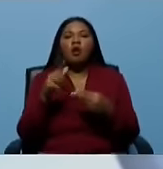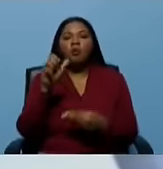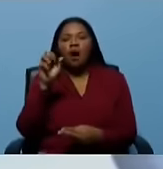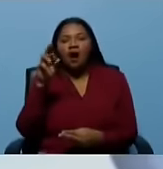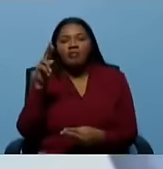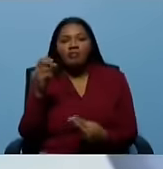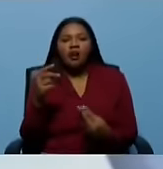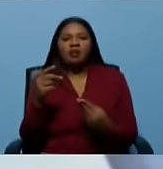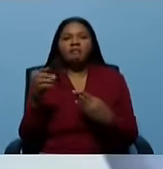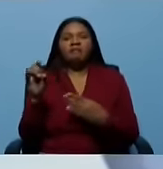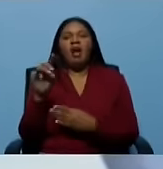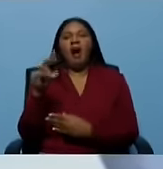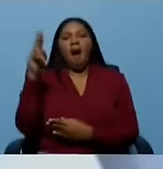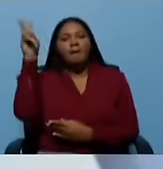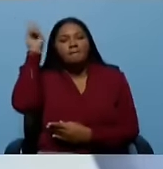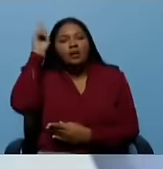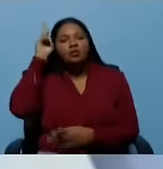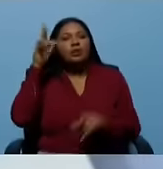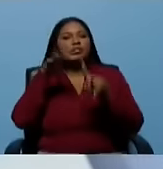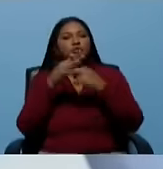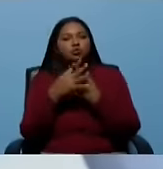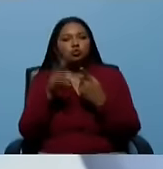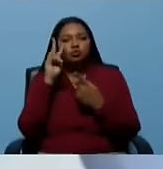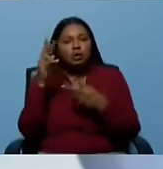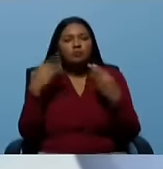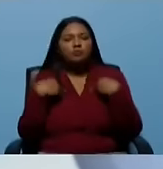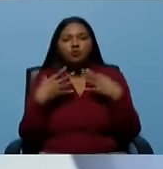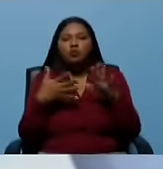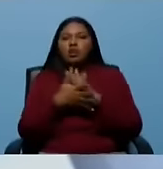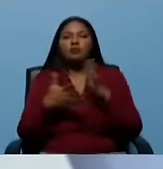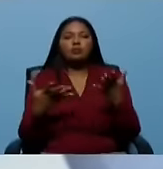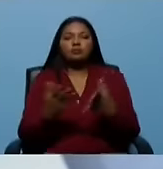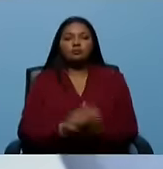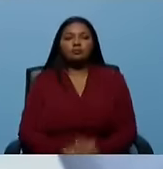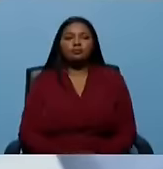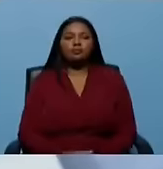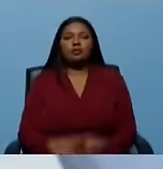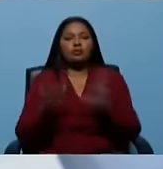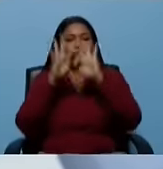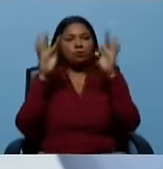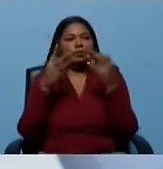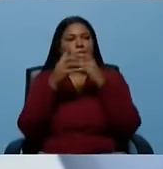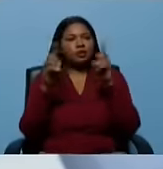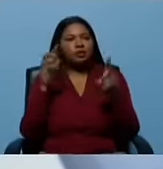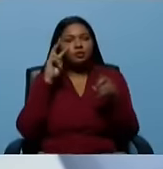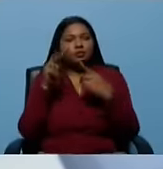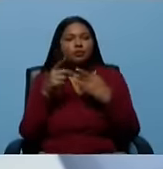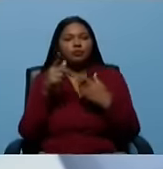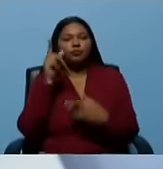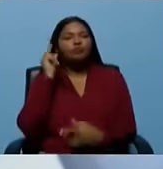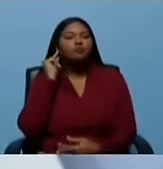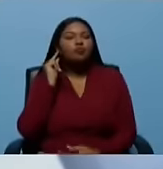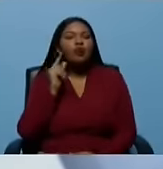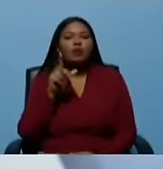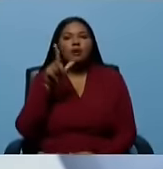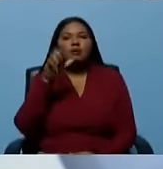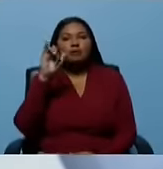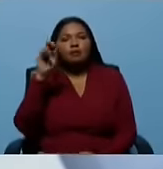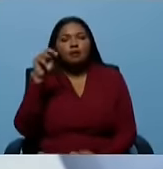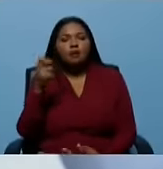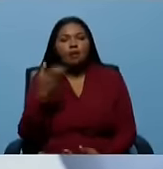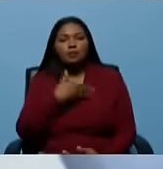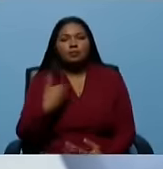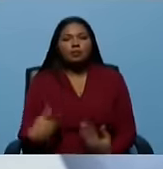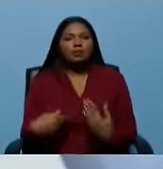gobierno gobierno de facto de Perú vaya usted a pensar que qué clase de democracia puede dar de in volarte no eh qué está pasando